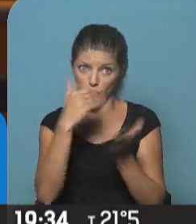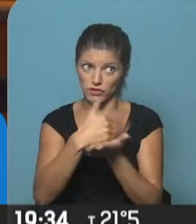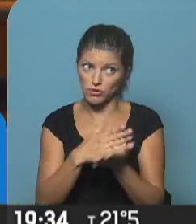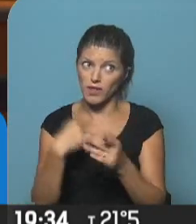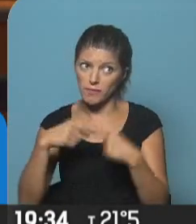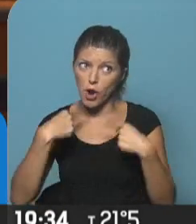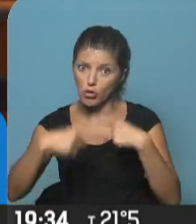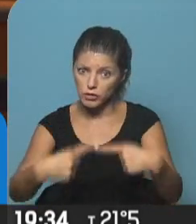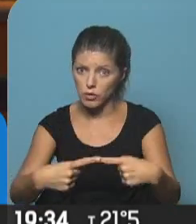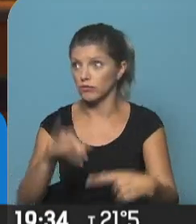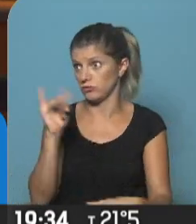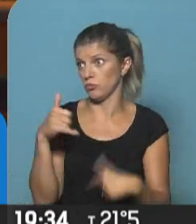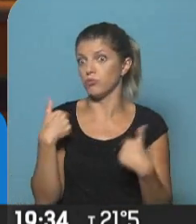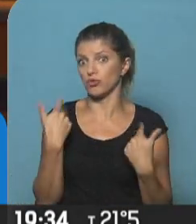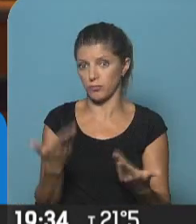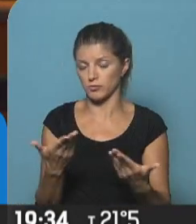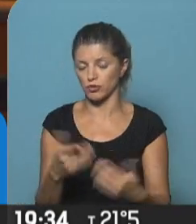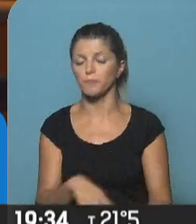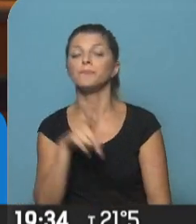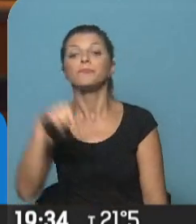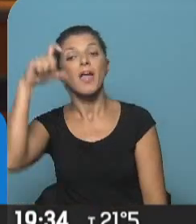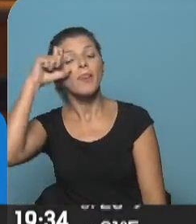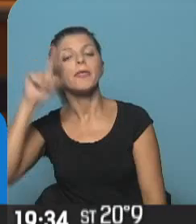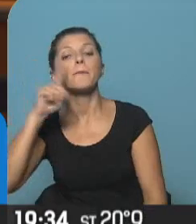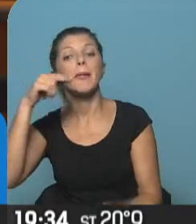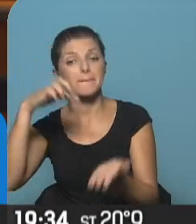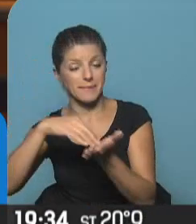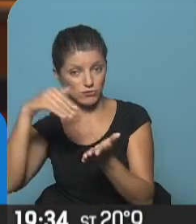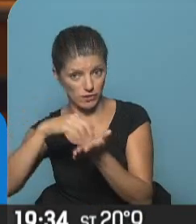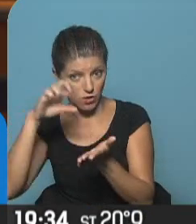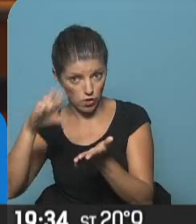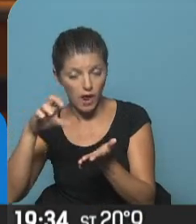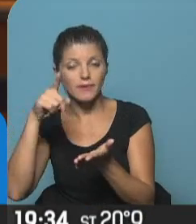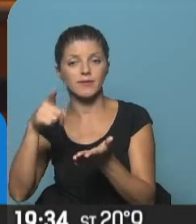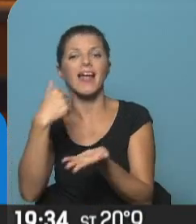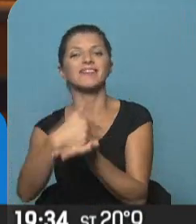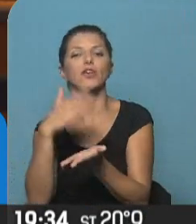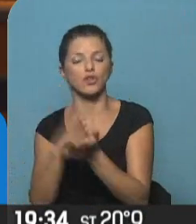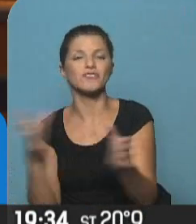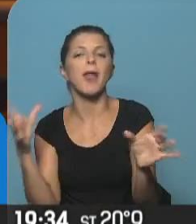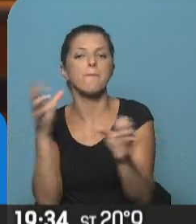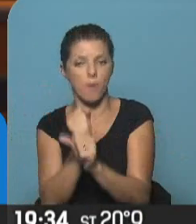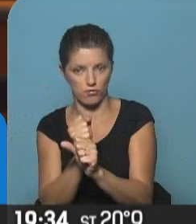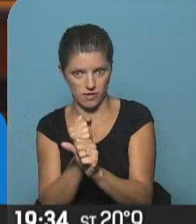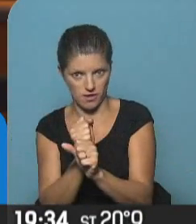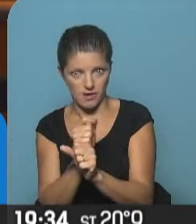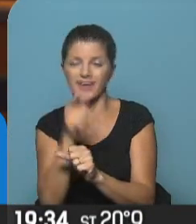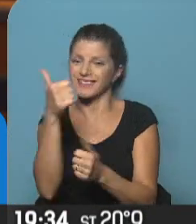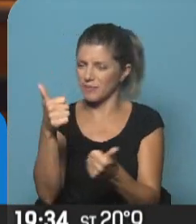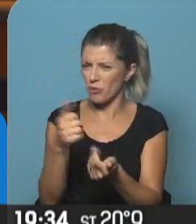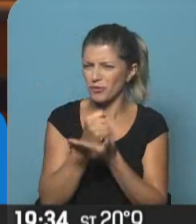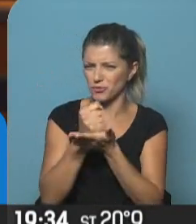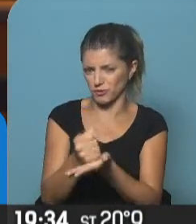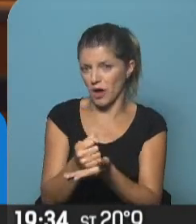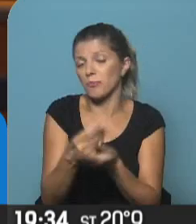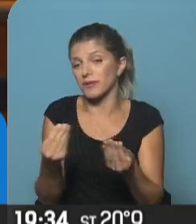supuesto. Estos 10.000 millones de dólares están concentrados básicamente en el sector de transporte, que es un sector donde tiene sentido subsidiar, porque la